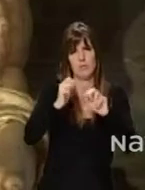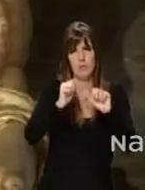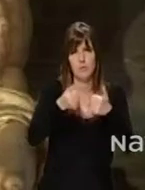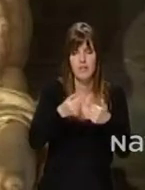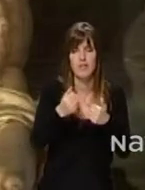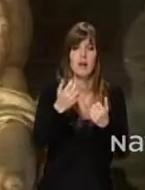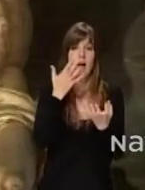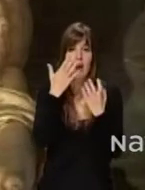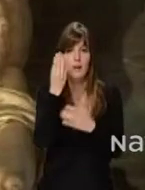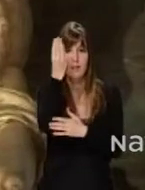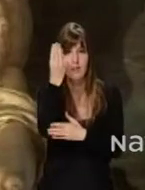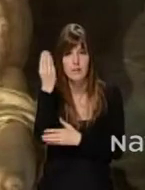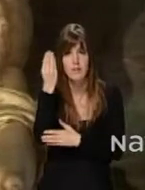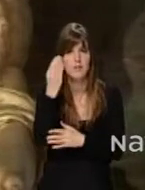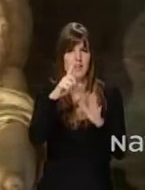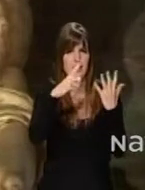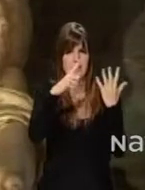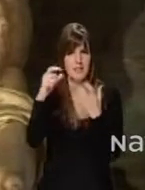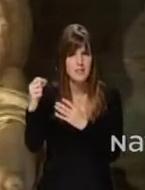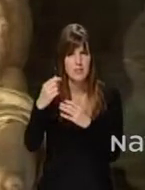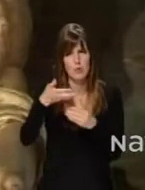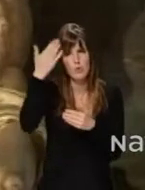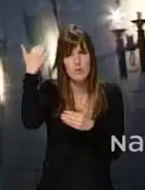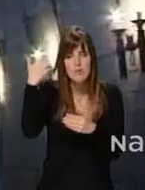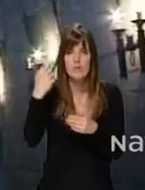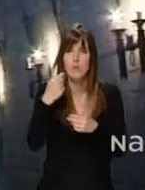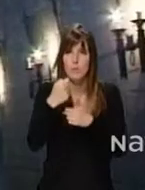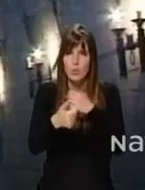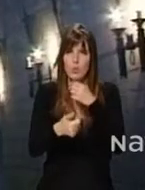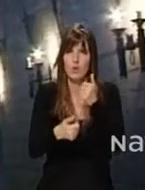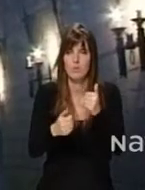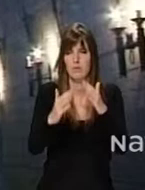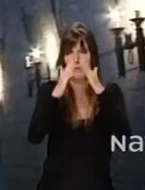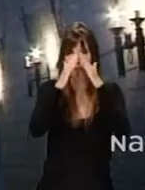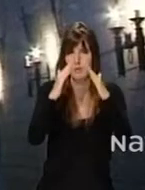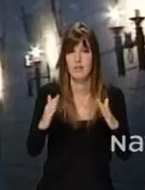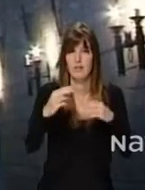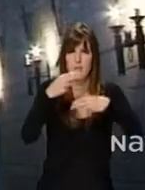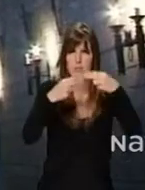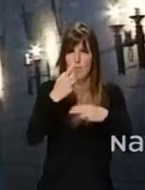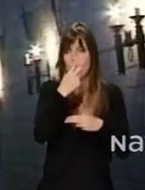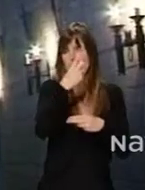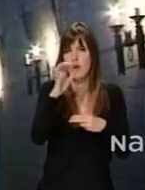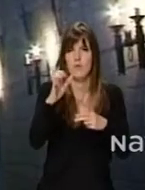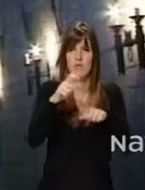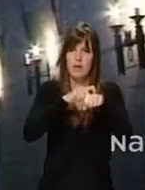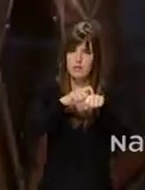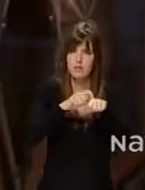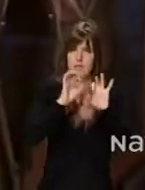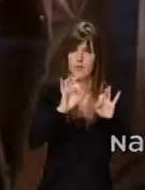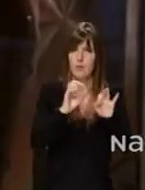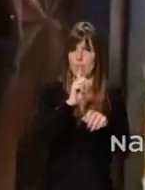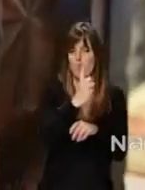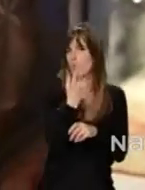incluso 600, 700 años trabajando para poner esto tal y como lo podemos ver hoy, utilizar y eso, y poder rezar aquí,